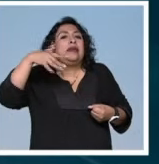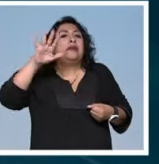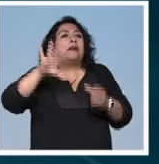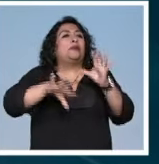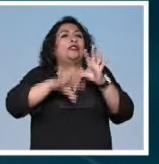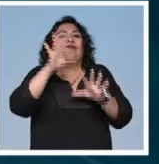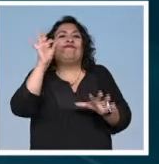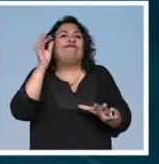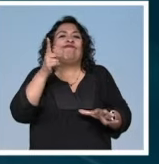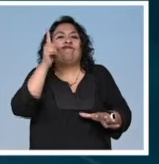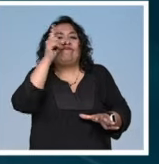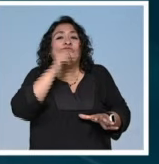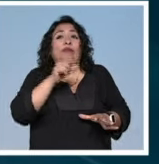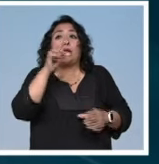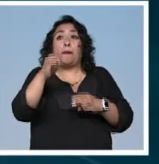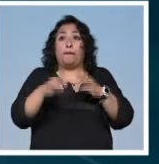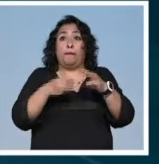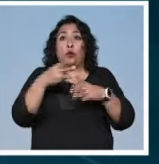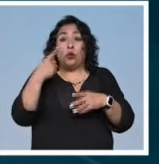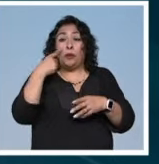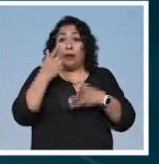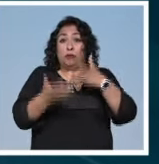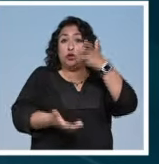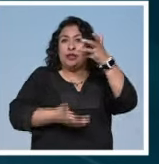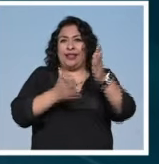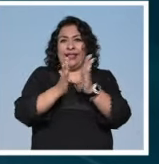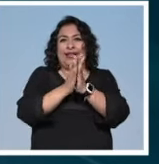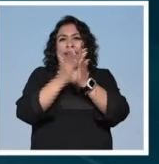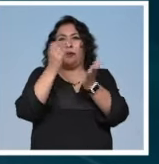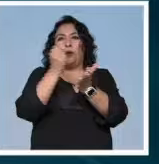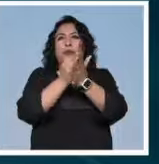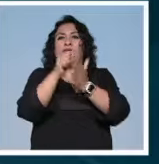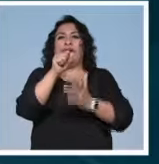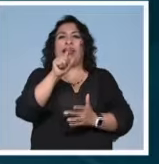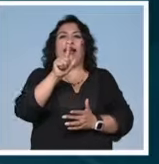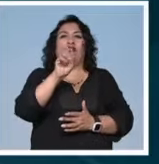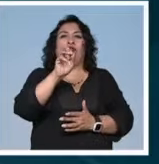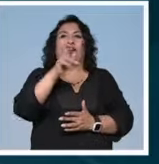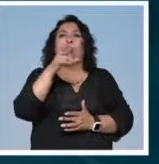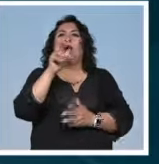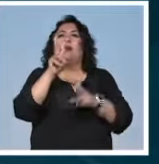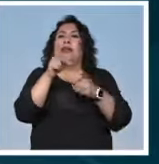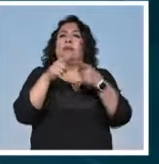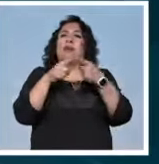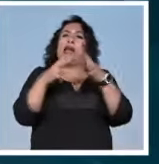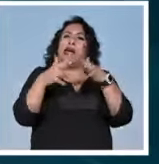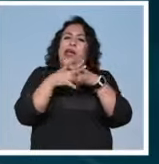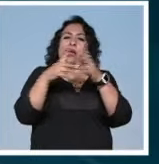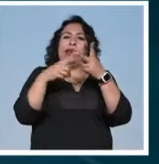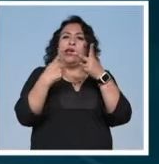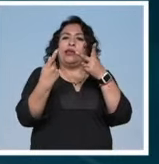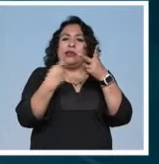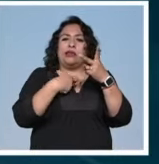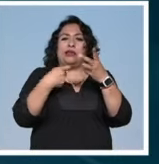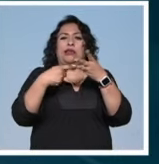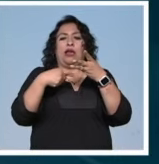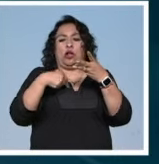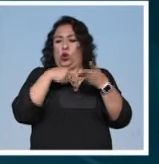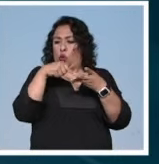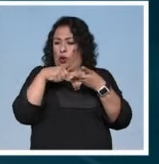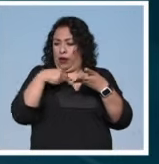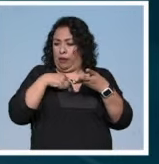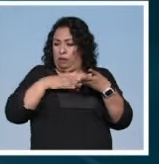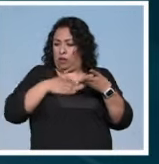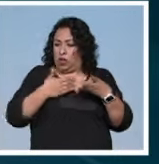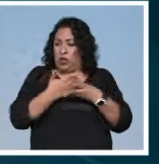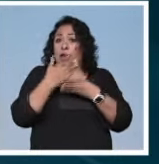encontrar. El mundo que vimos arder, libro publicado por Alfaguara, habla sobre la guerra, la identidad, la nacionalidad, pero sobre todo